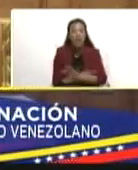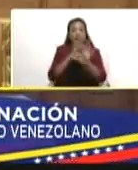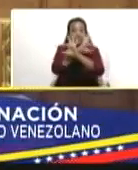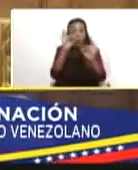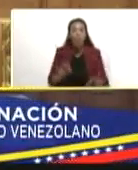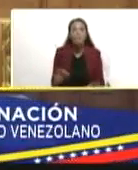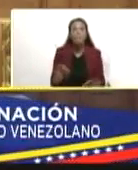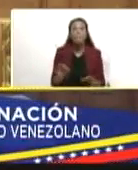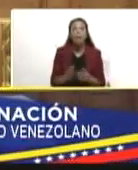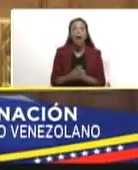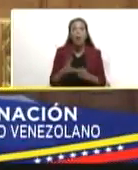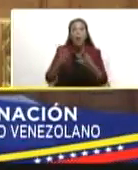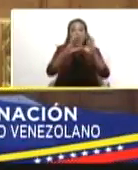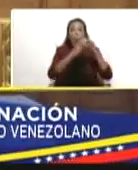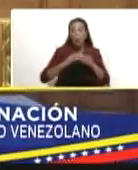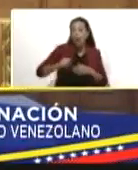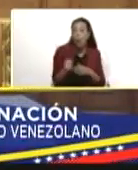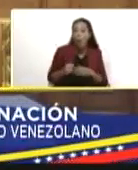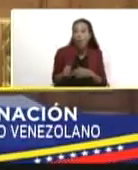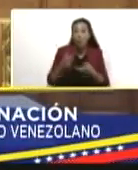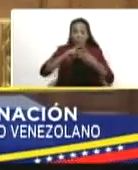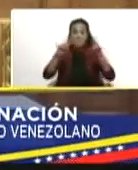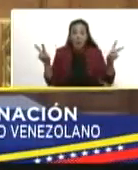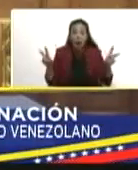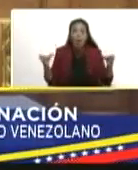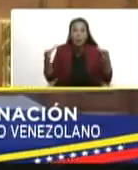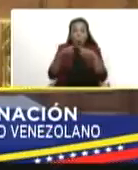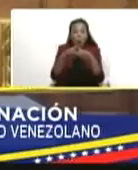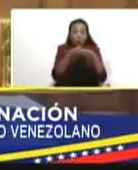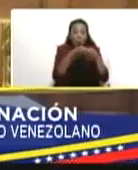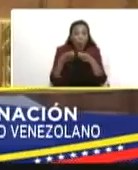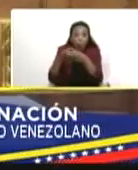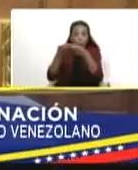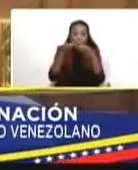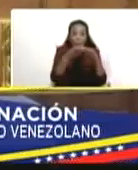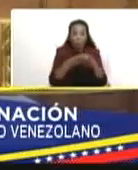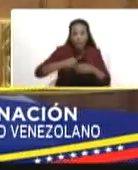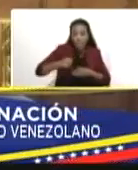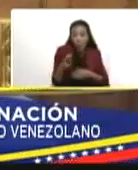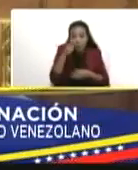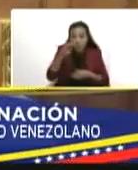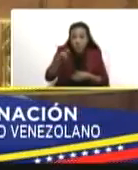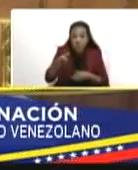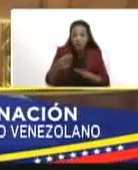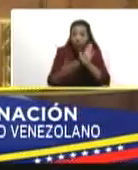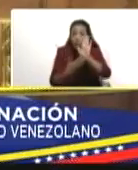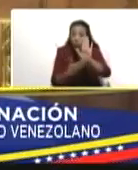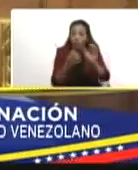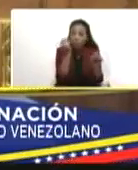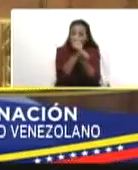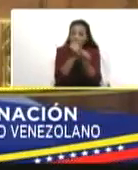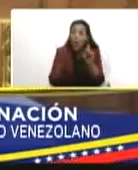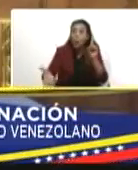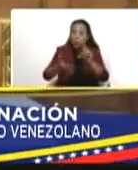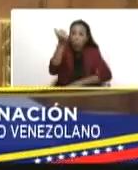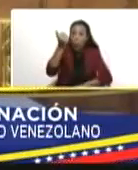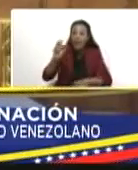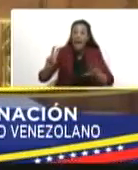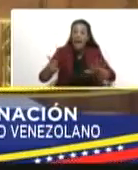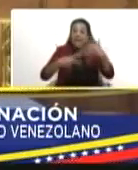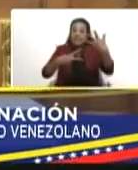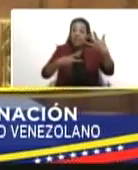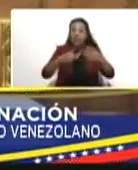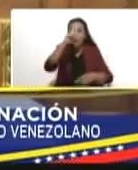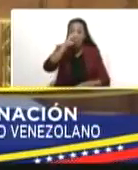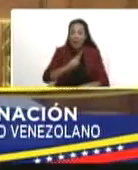doctrina de cuadrantes de paz cuadrantes de paz con este frente de trabajo logramos la séptima meta